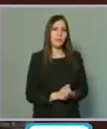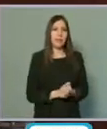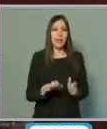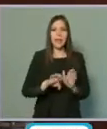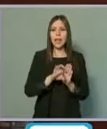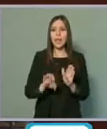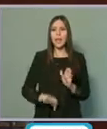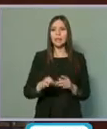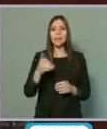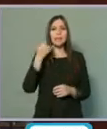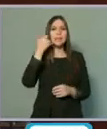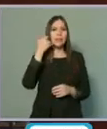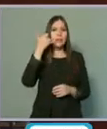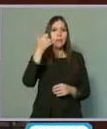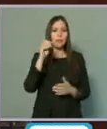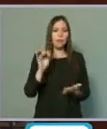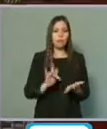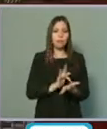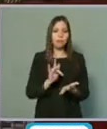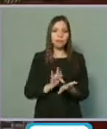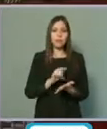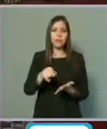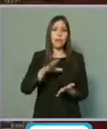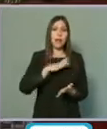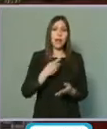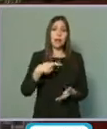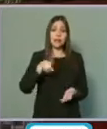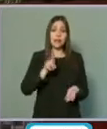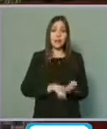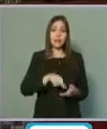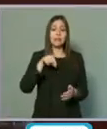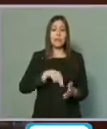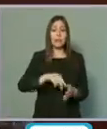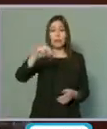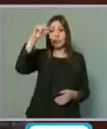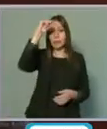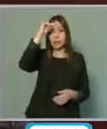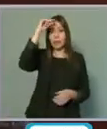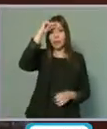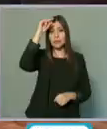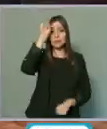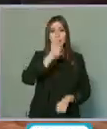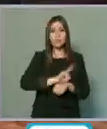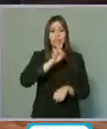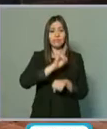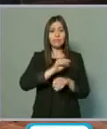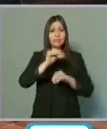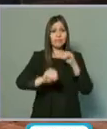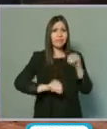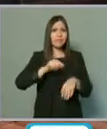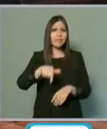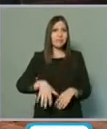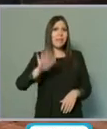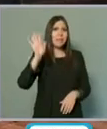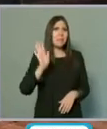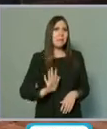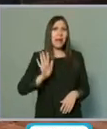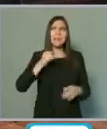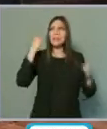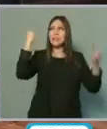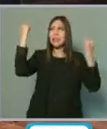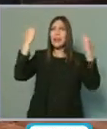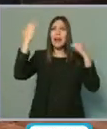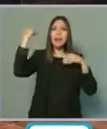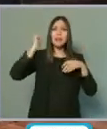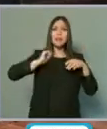los dispositivos móviles que cuentan con una inteligencia artificial. Esto ya se volvió como de ciencia ficción, pero